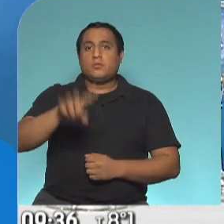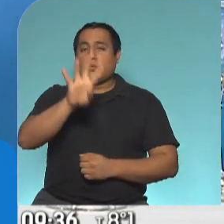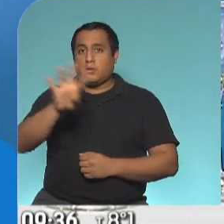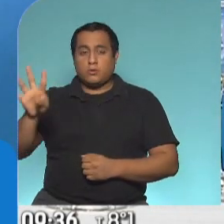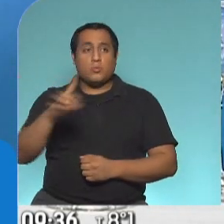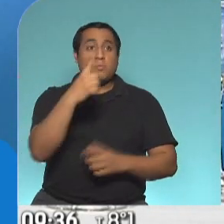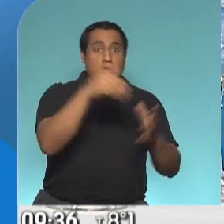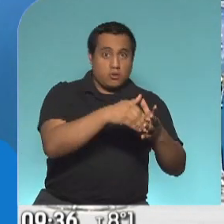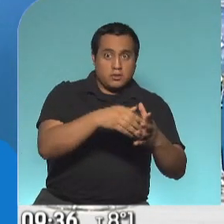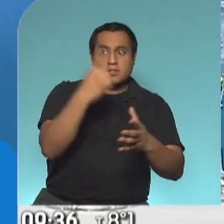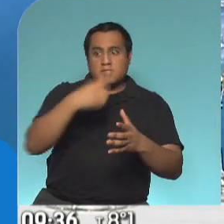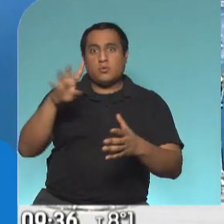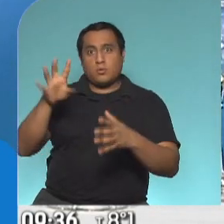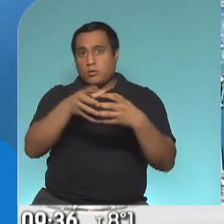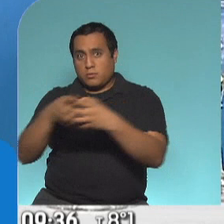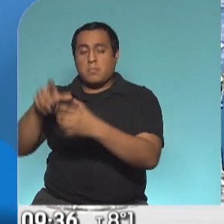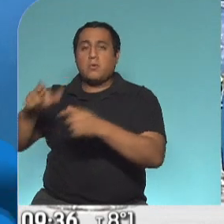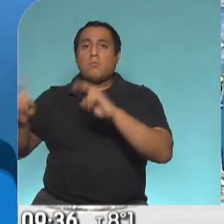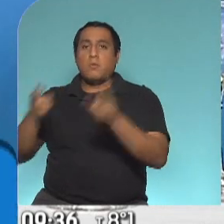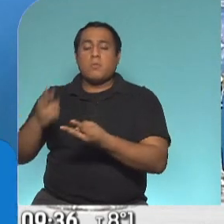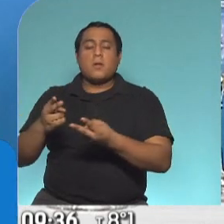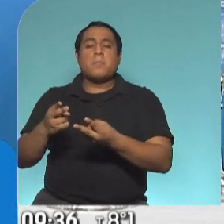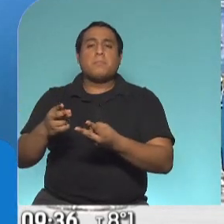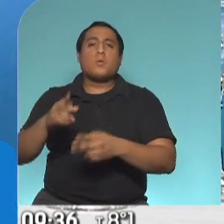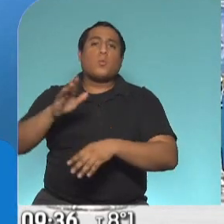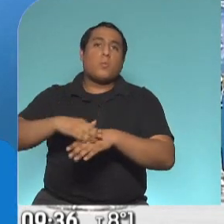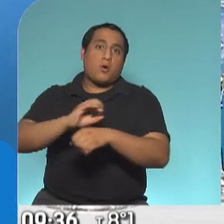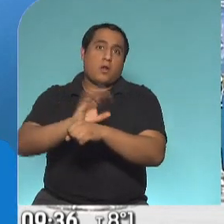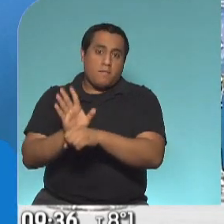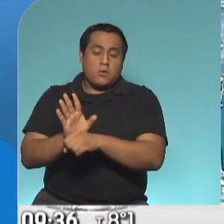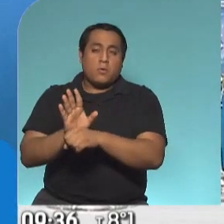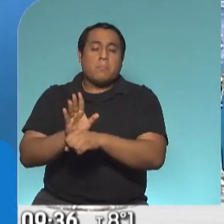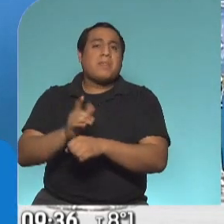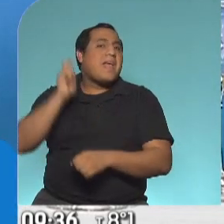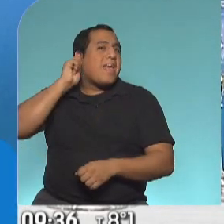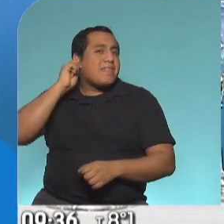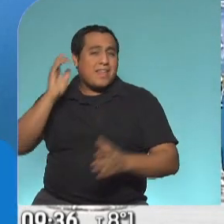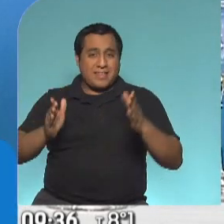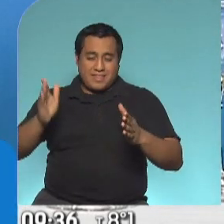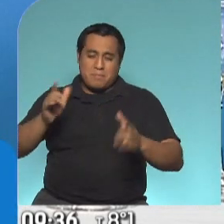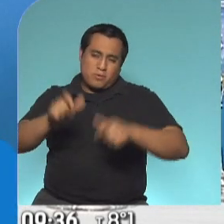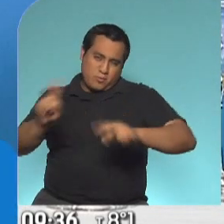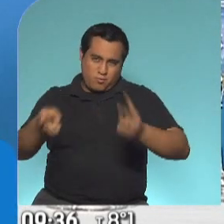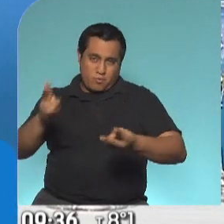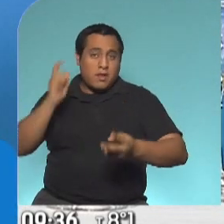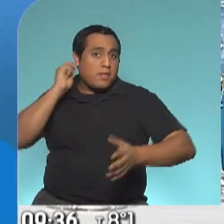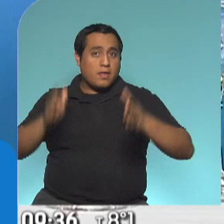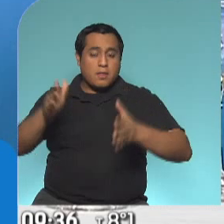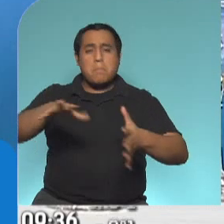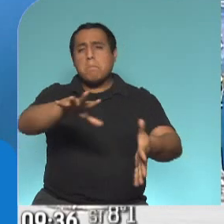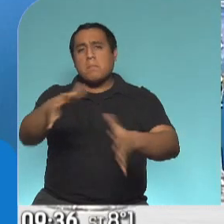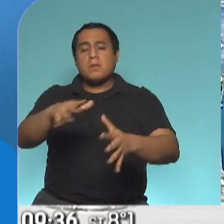por millón de habitantes la tasa de mortalidad específica por coronavirus y la edad mediana de las personas fallecidas es de